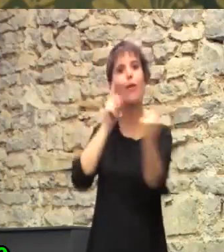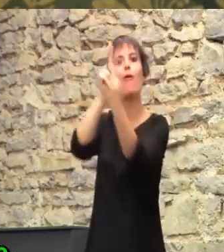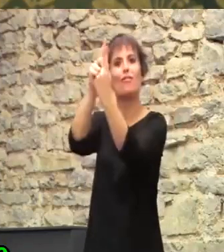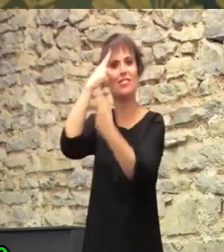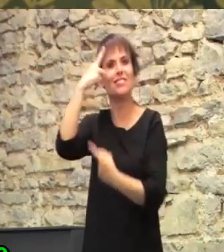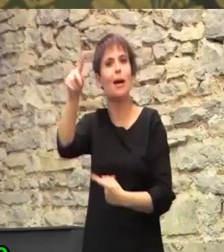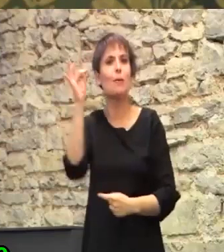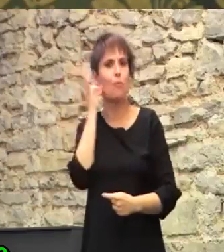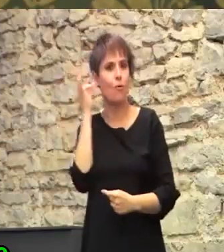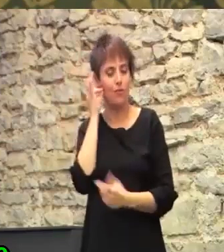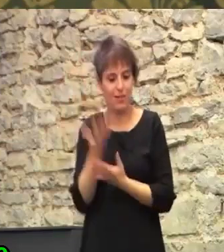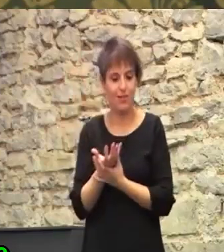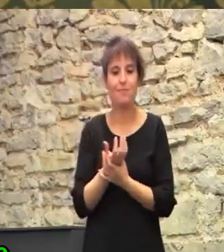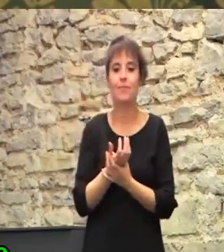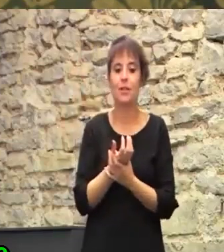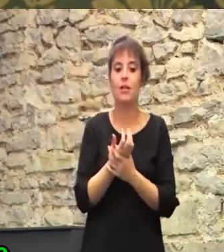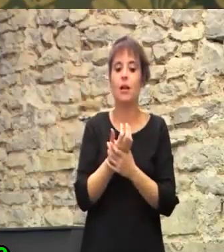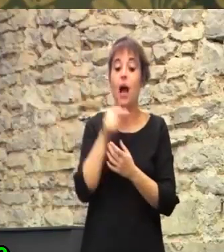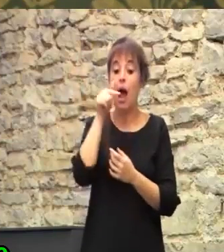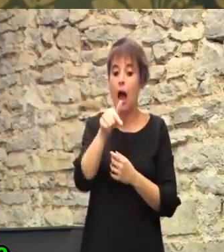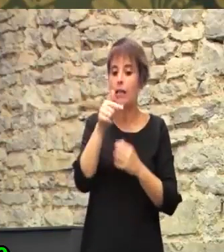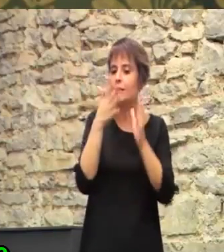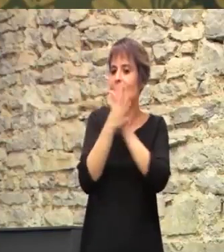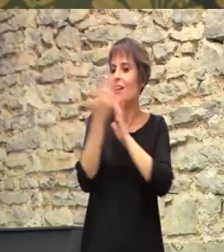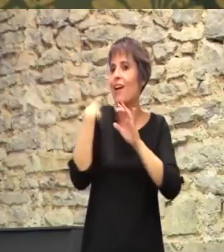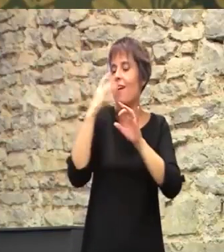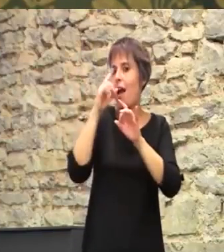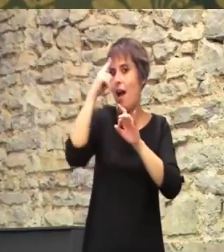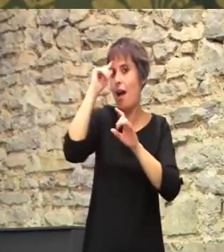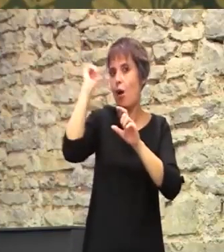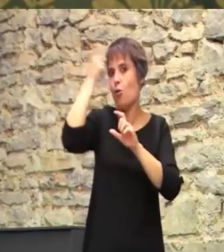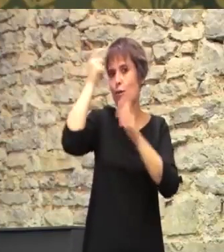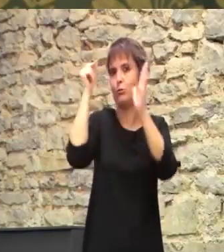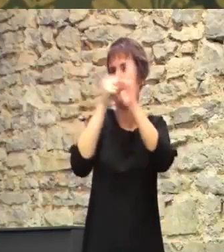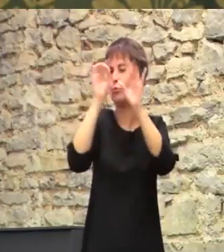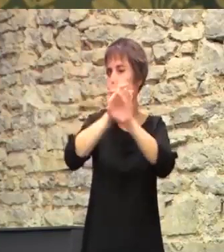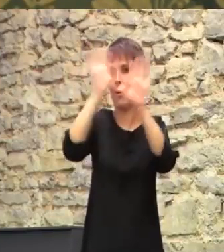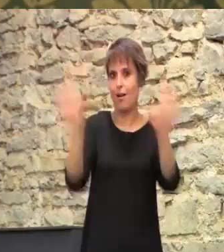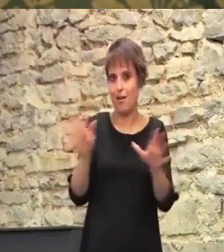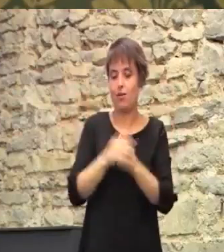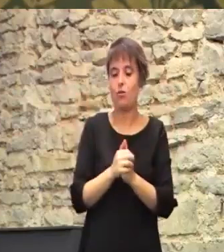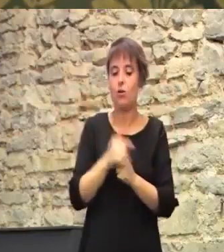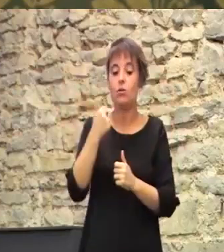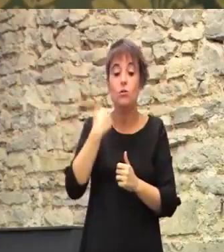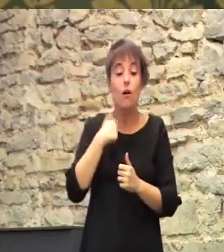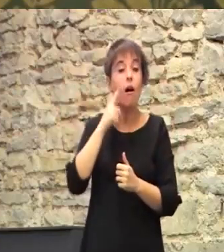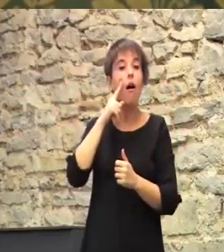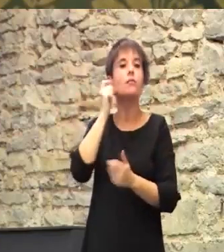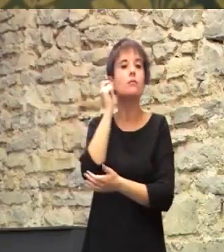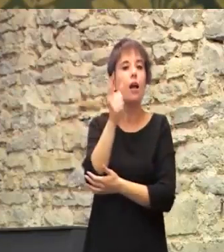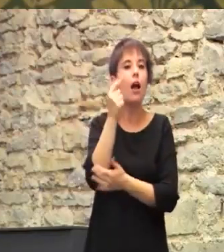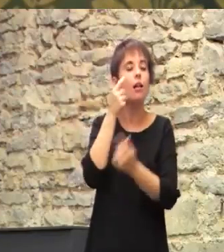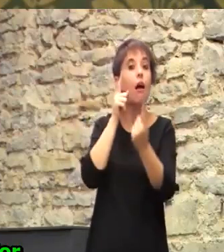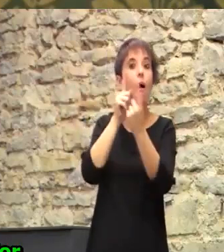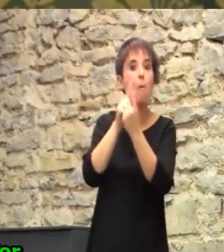con lo cual yo ya tenía un punto aclarado y me encontré por ejemplo con que muchas de ellas